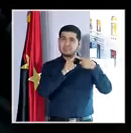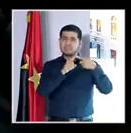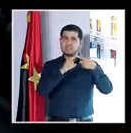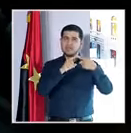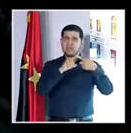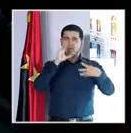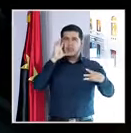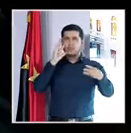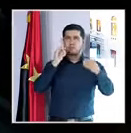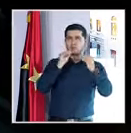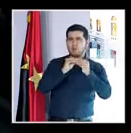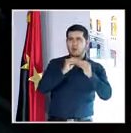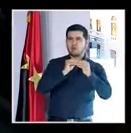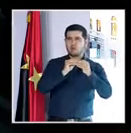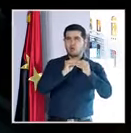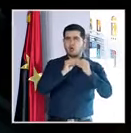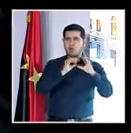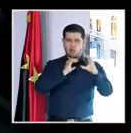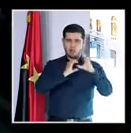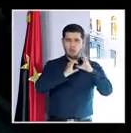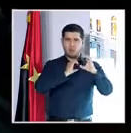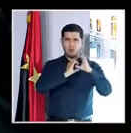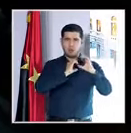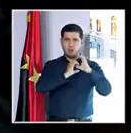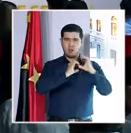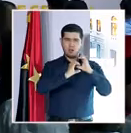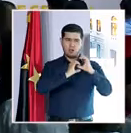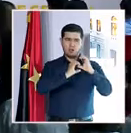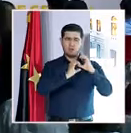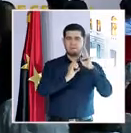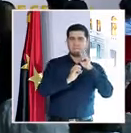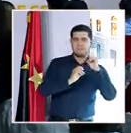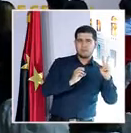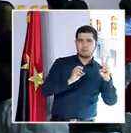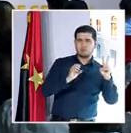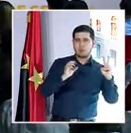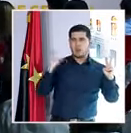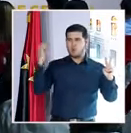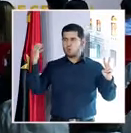a lo largo de la historia de este territorio.